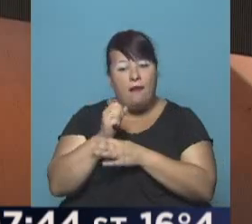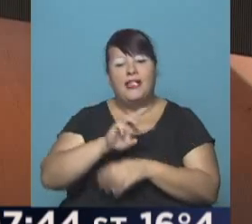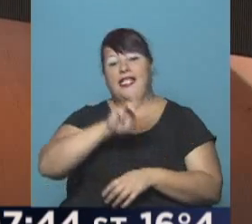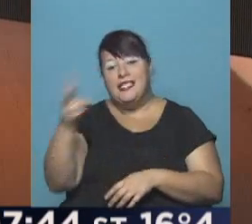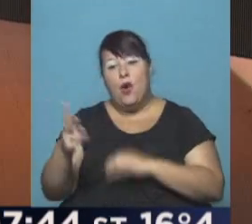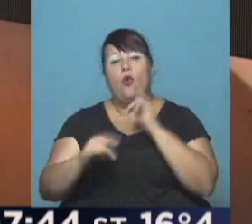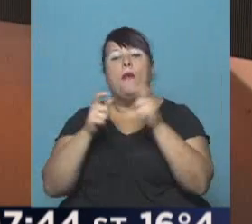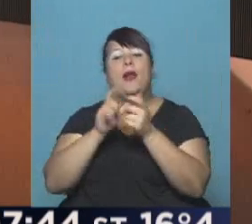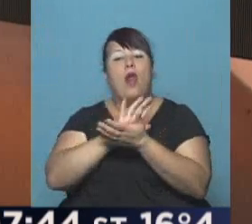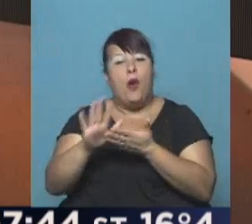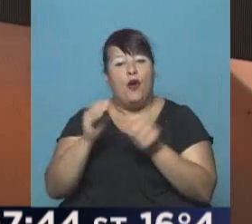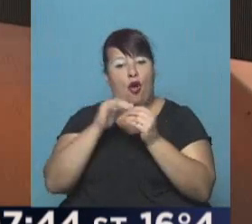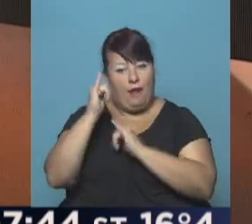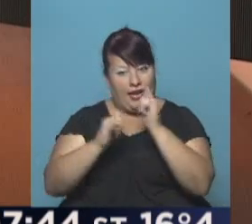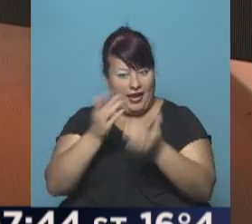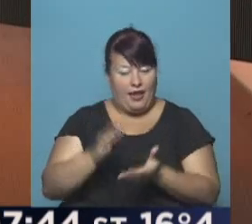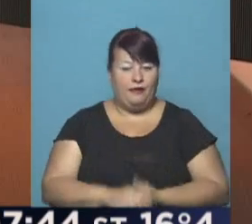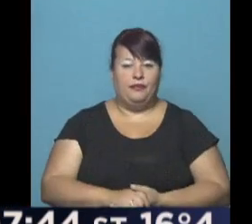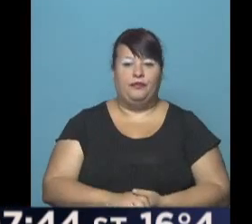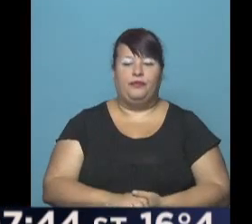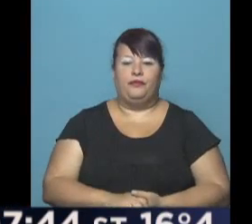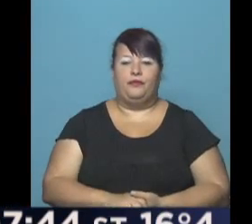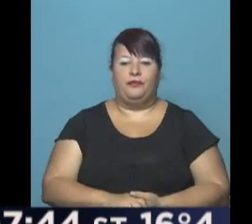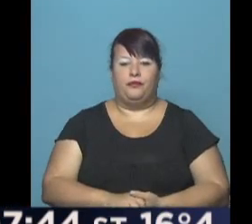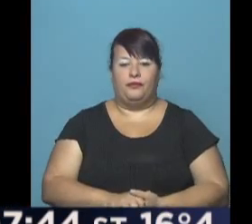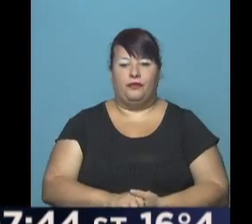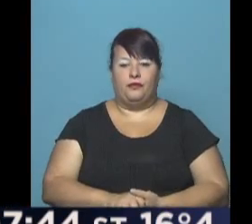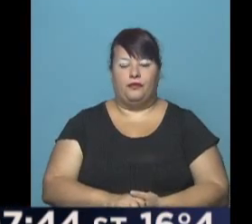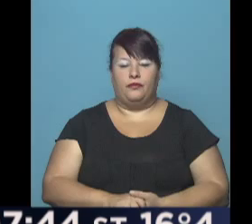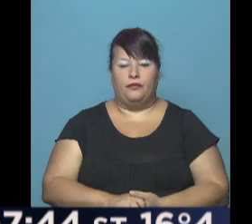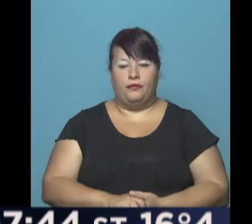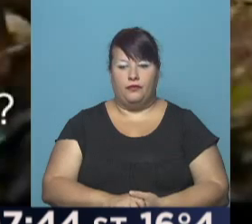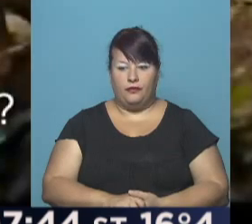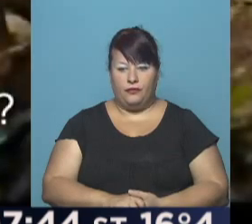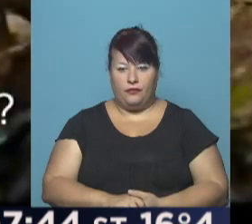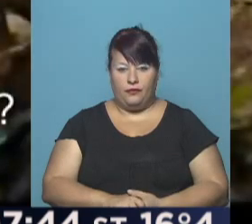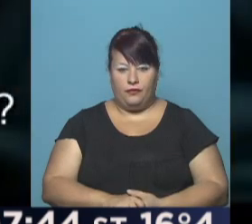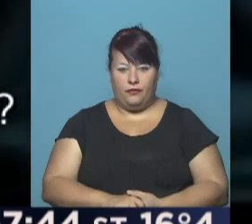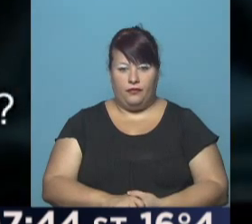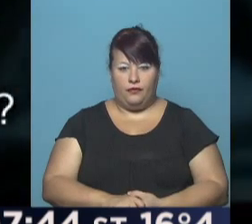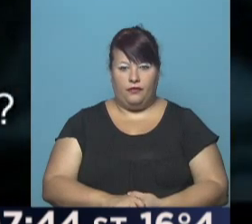Segunda parte de los estrenos, Gaby Radice nos cuenta. Bueno, pero lo va piloteando.